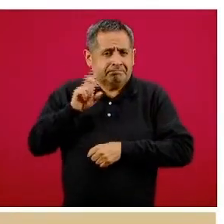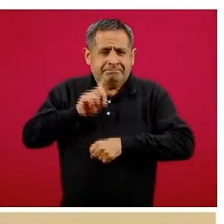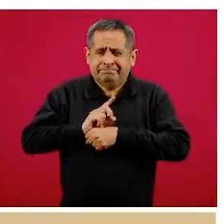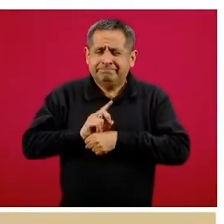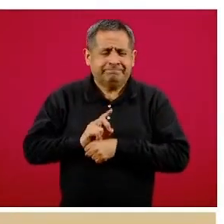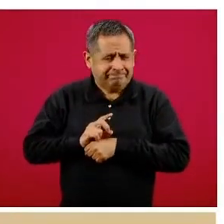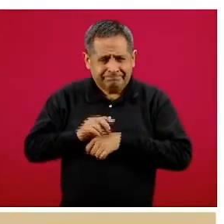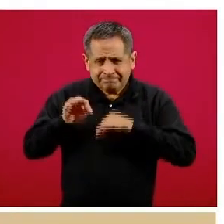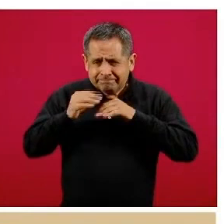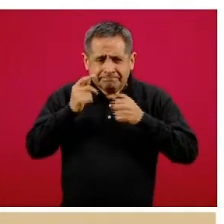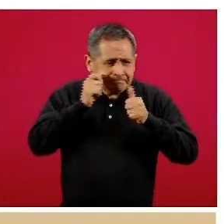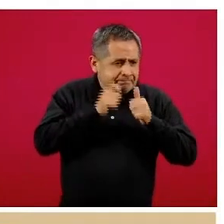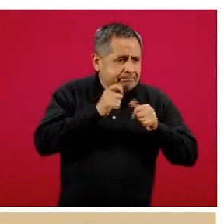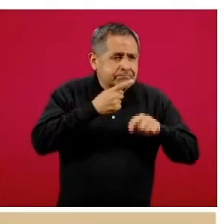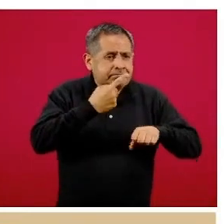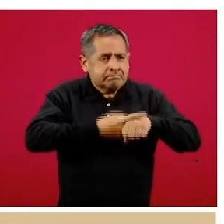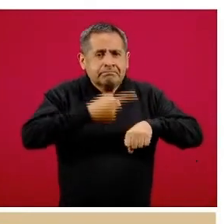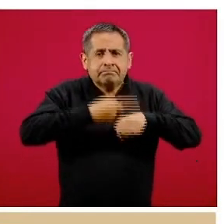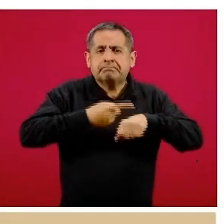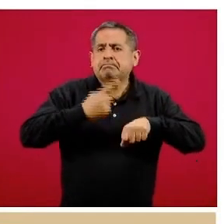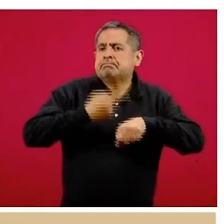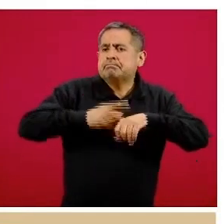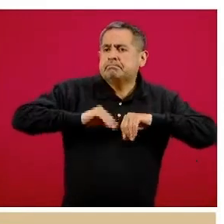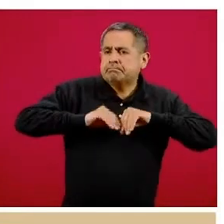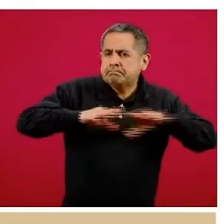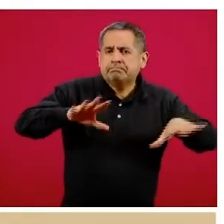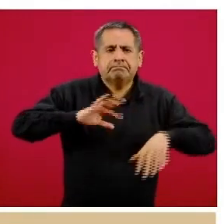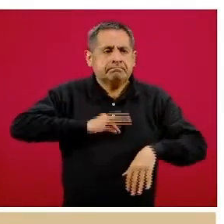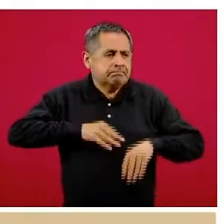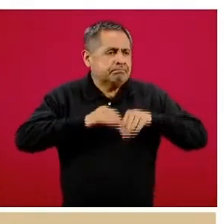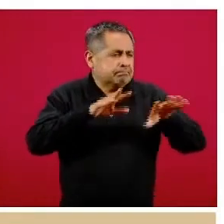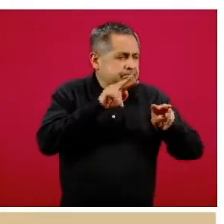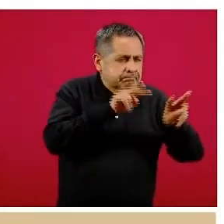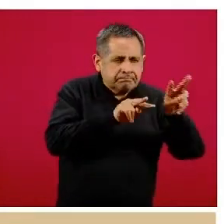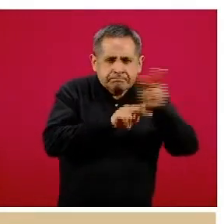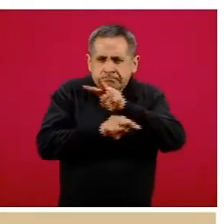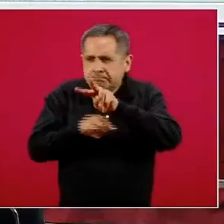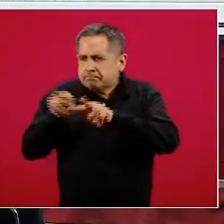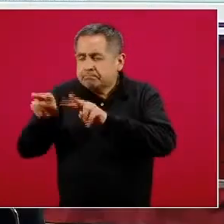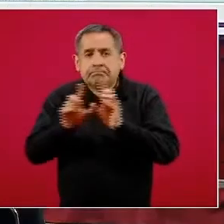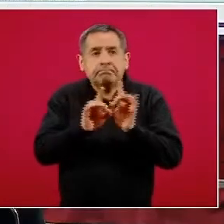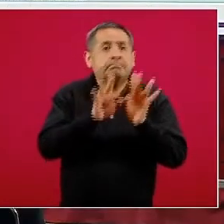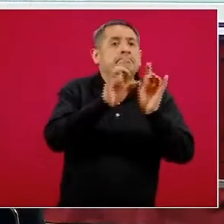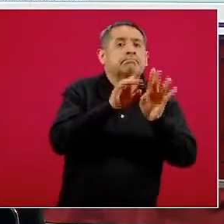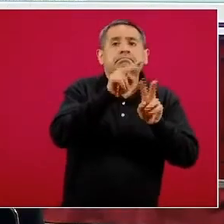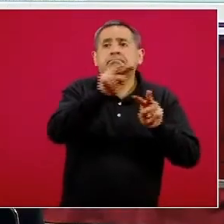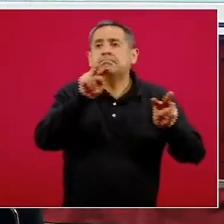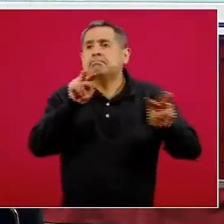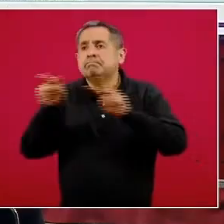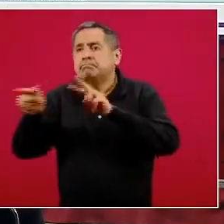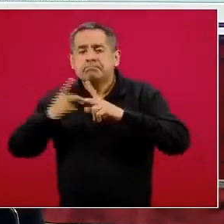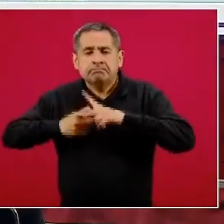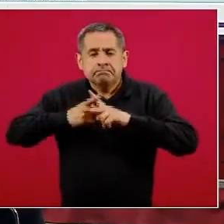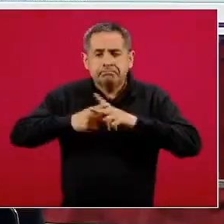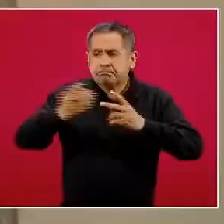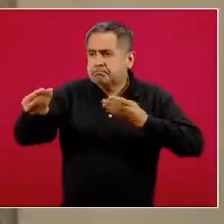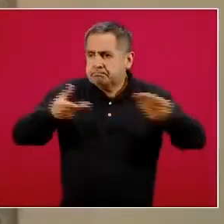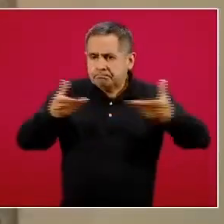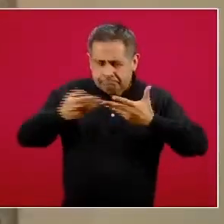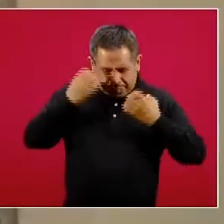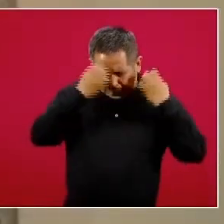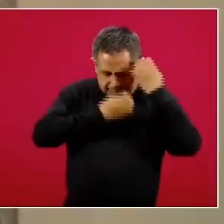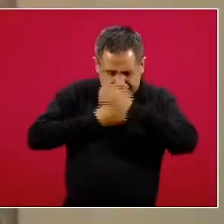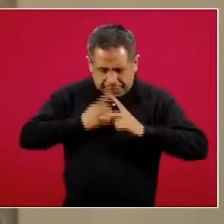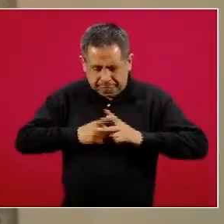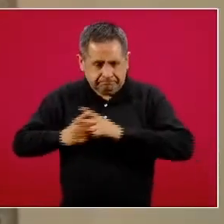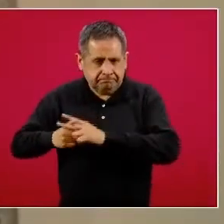de diferentes padecimientos a través de la vigilancia basada en eventos y a través de la vigilancia basada en indicadores. La